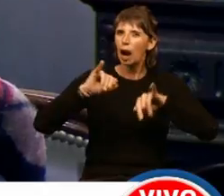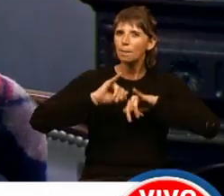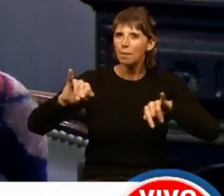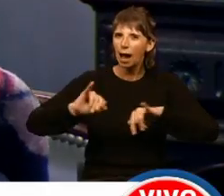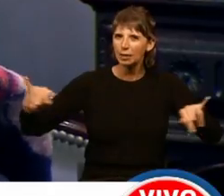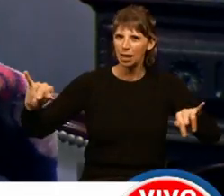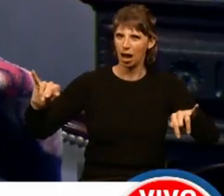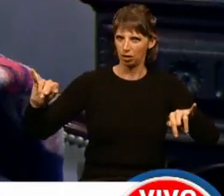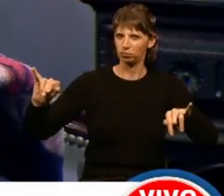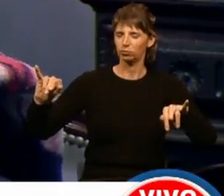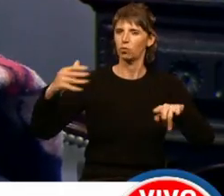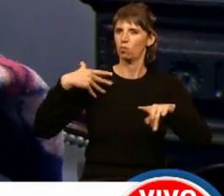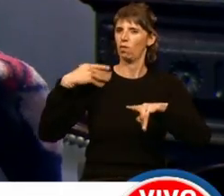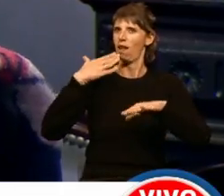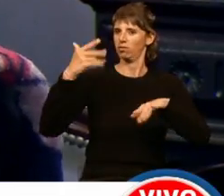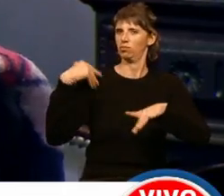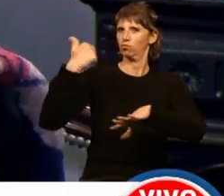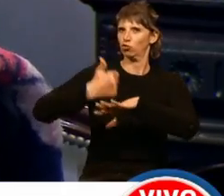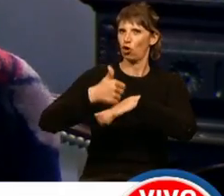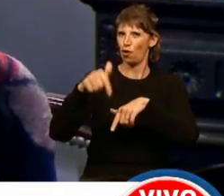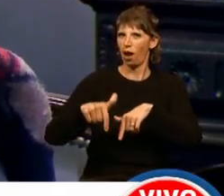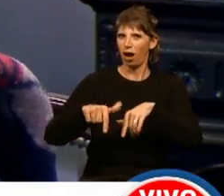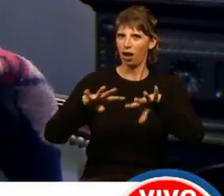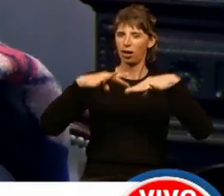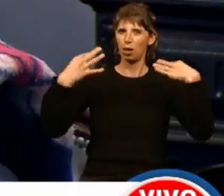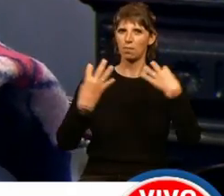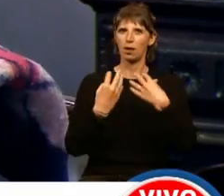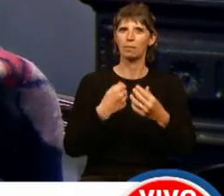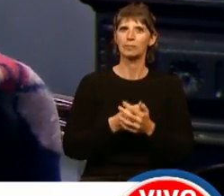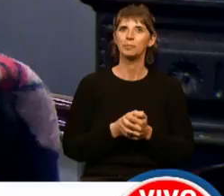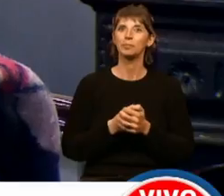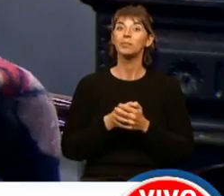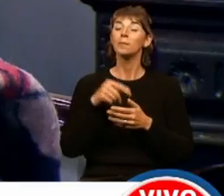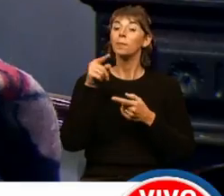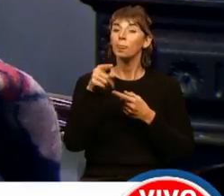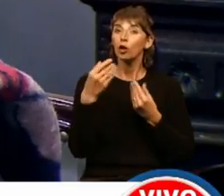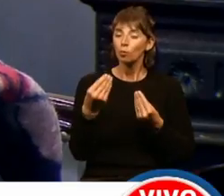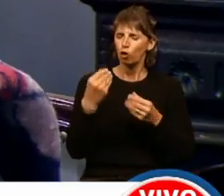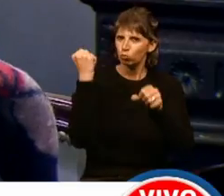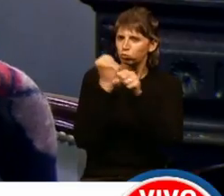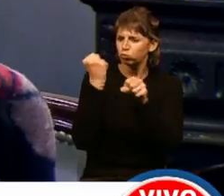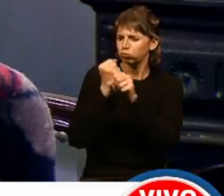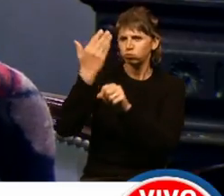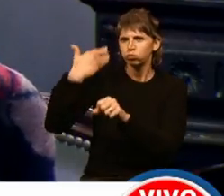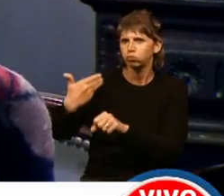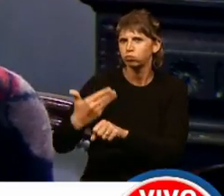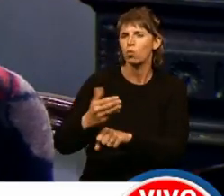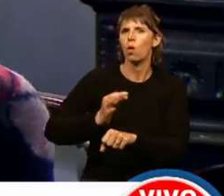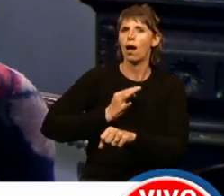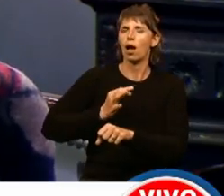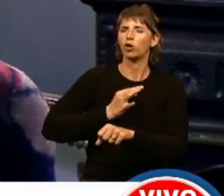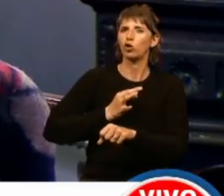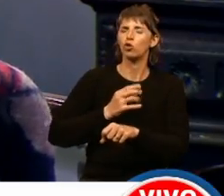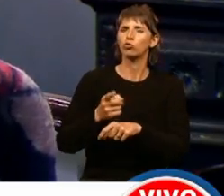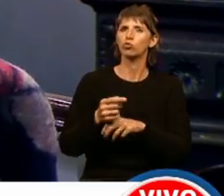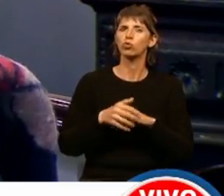ser miembro de esta cámara porque parte de del trabajo que fui realizando durante muchos años con el apoyo